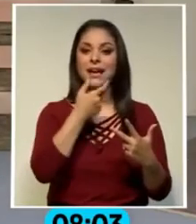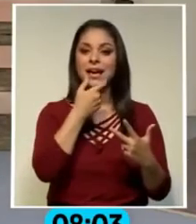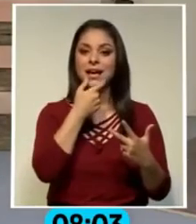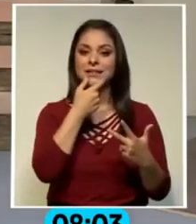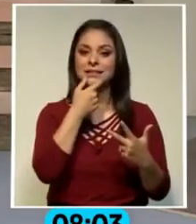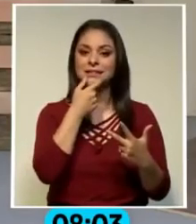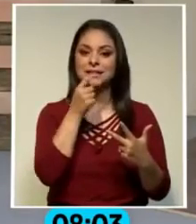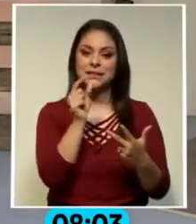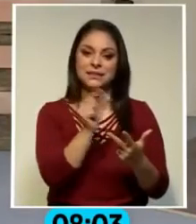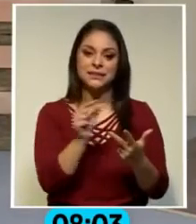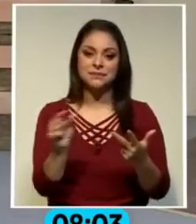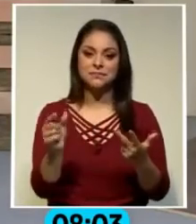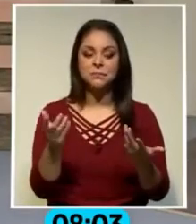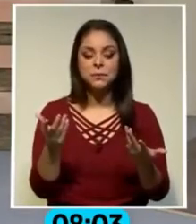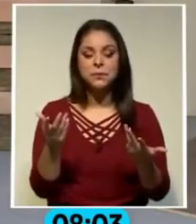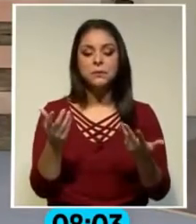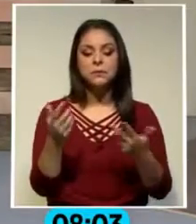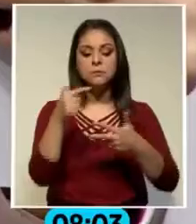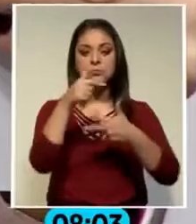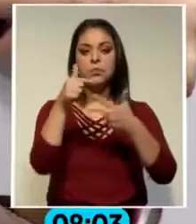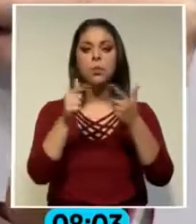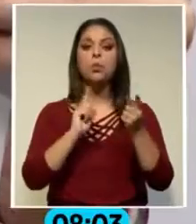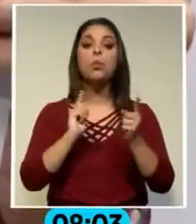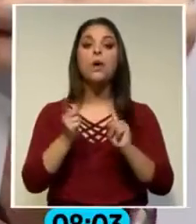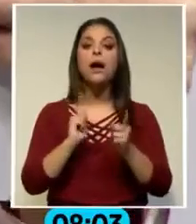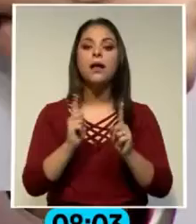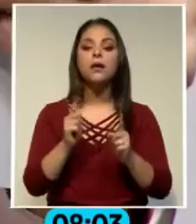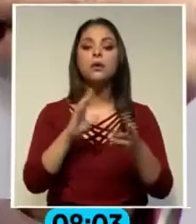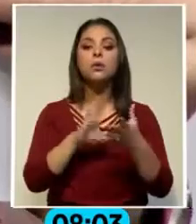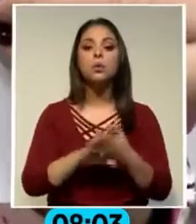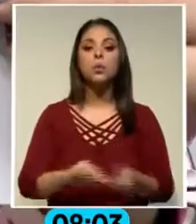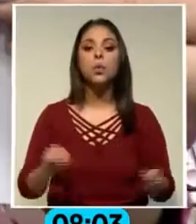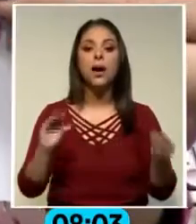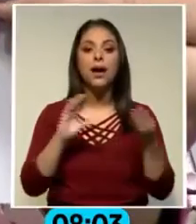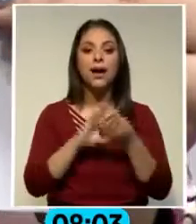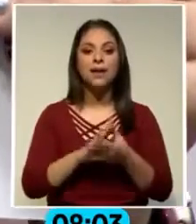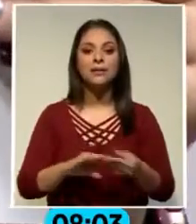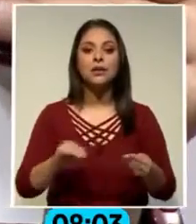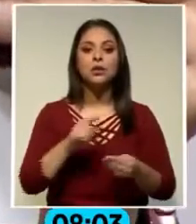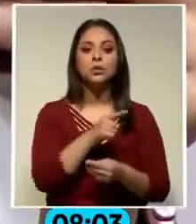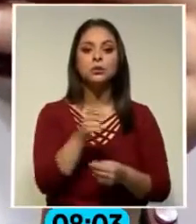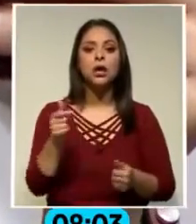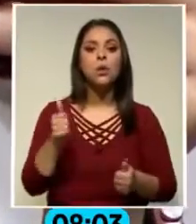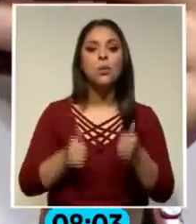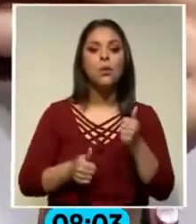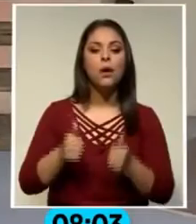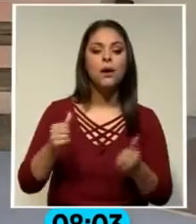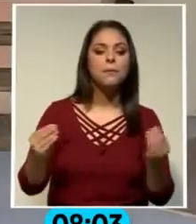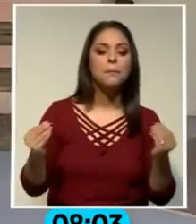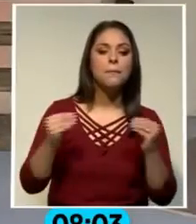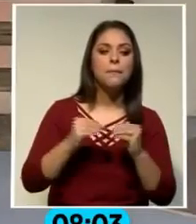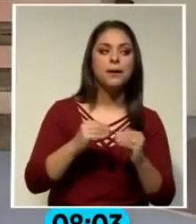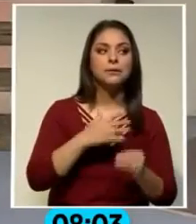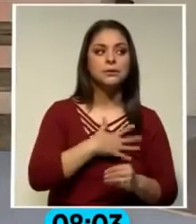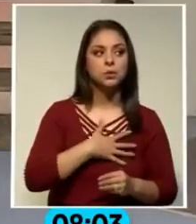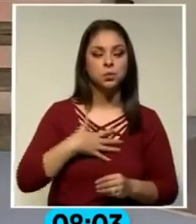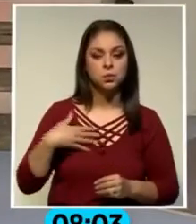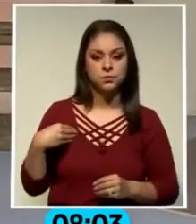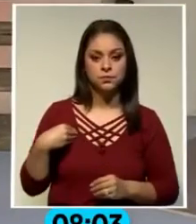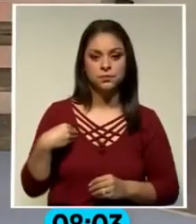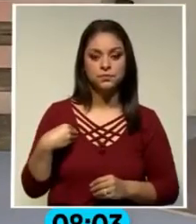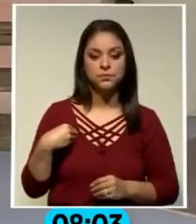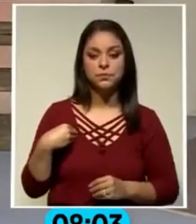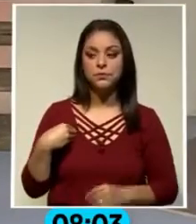Galletitas. Entonces, niños y niñas, ahí nos cuentan por WhatsApp cuál es el que más les agrada. Y nosotros,